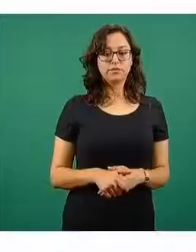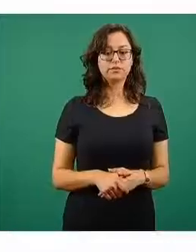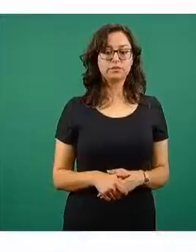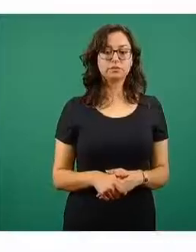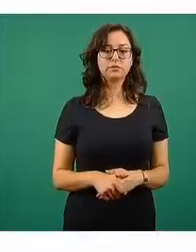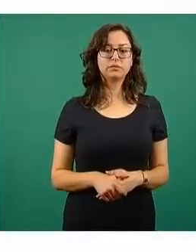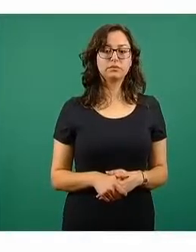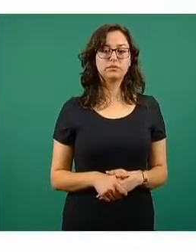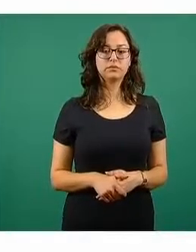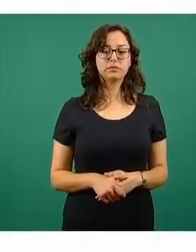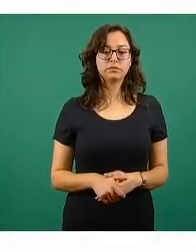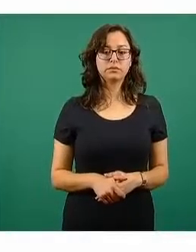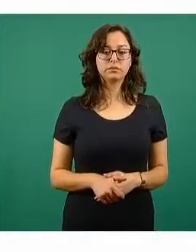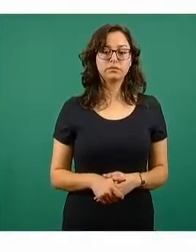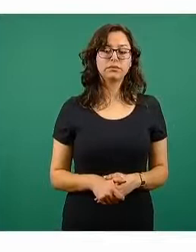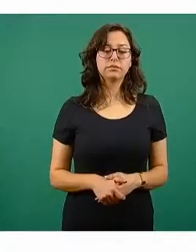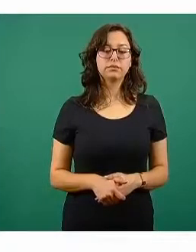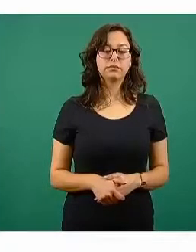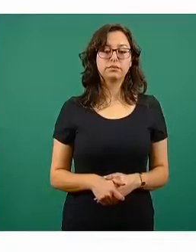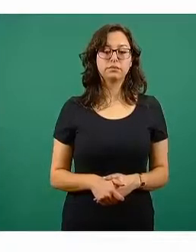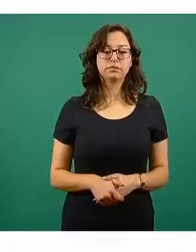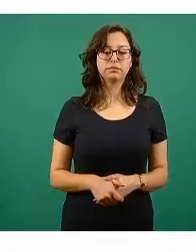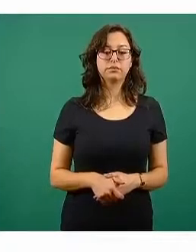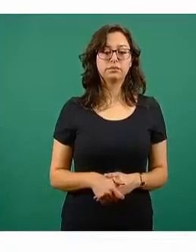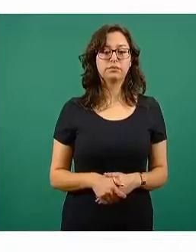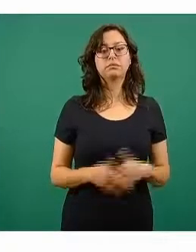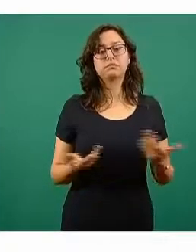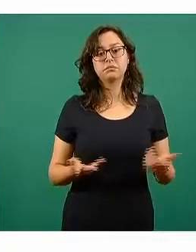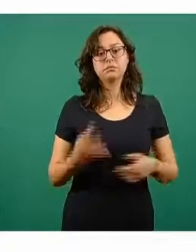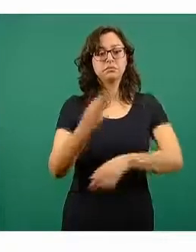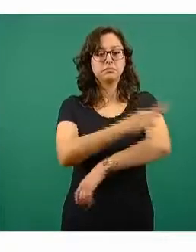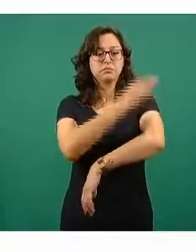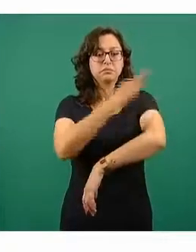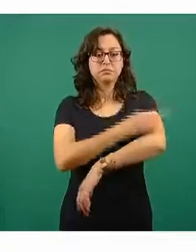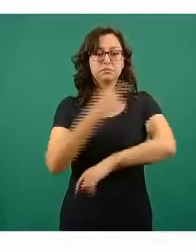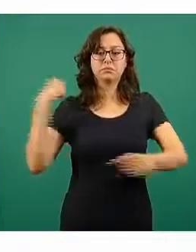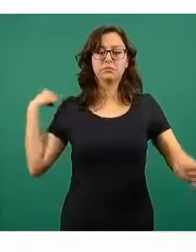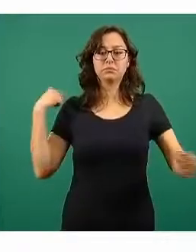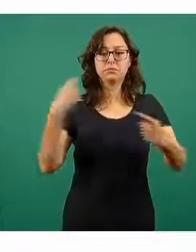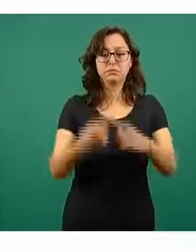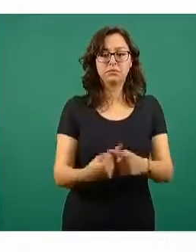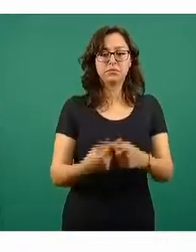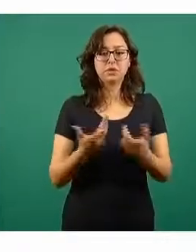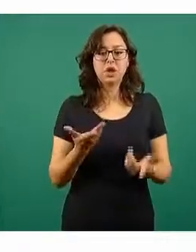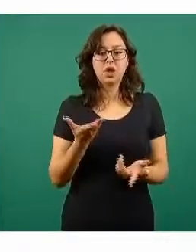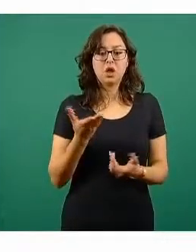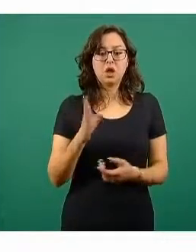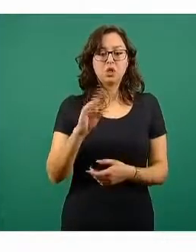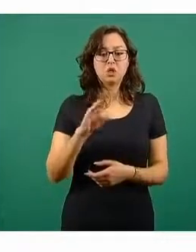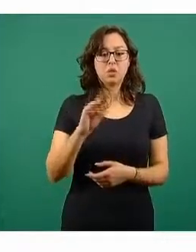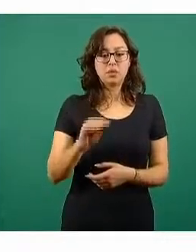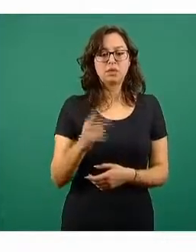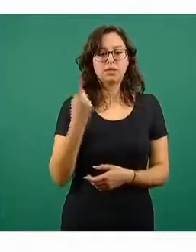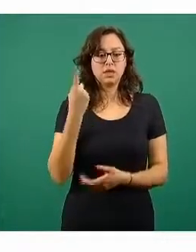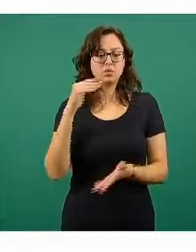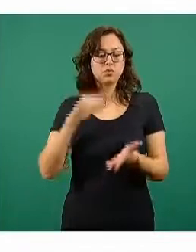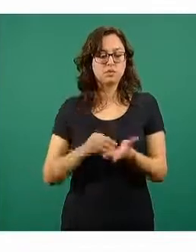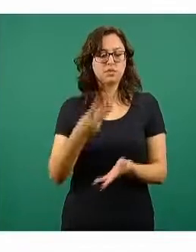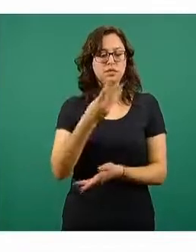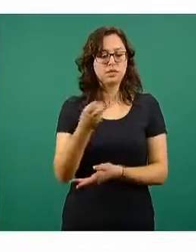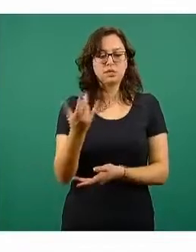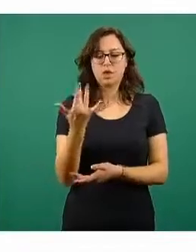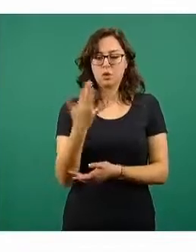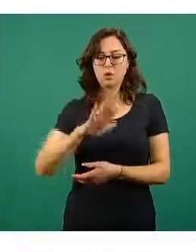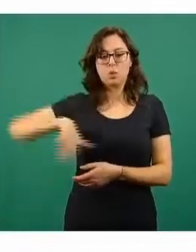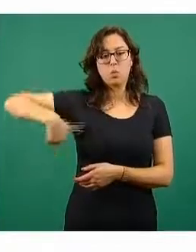Y los números sobre el uso de las vacunas, ahí está, 91.350, corrijo, son 91.350,